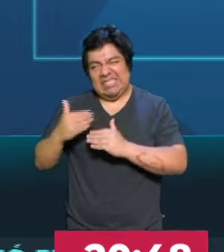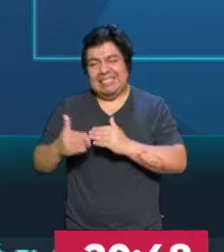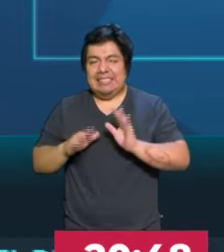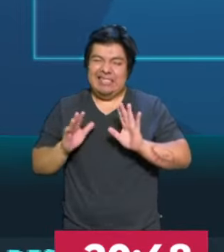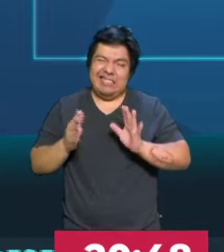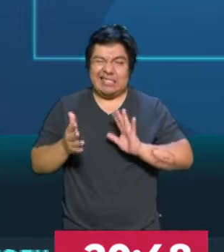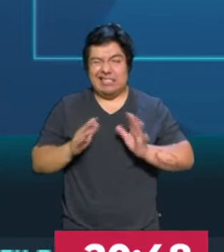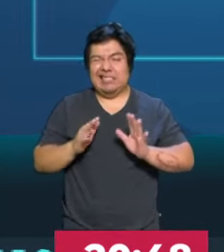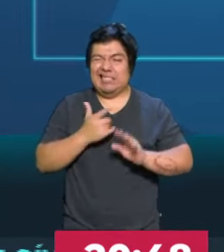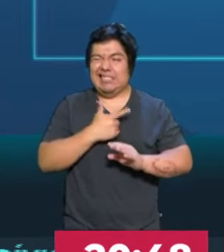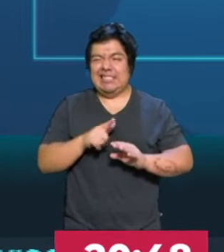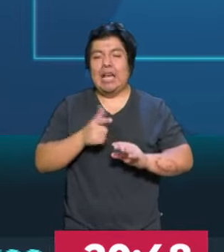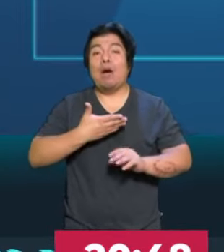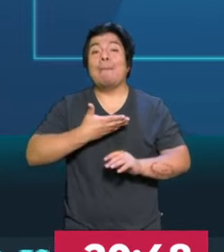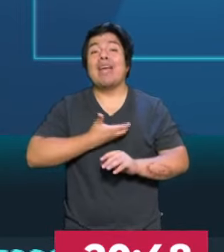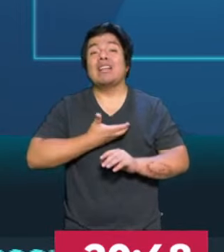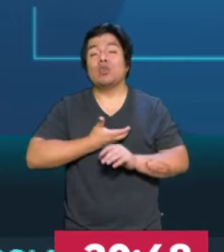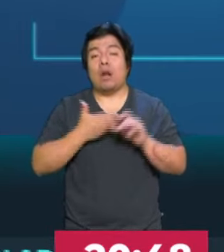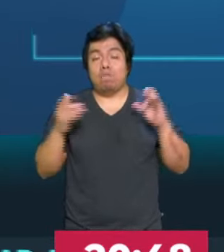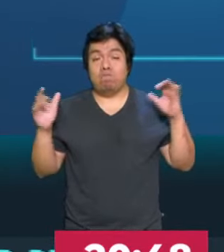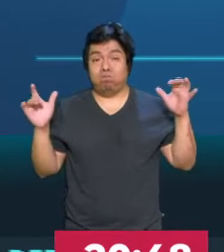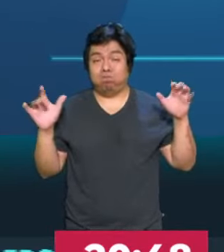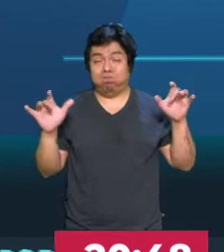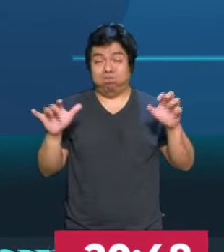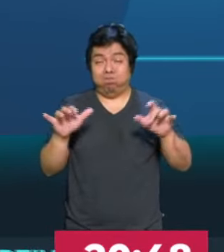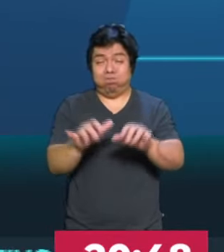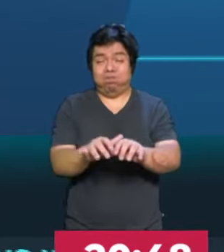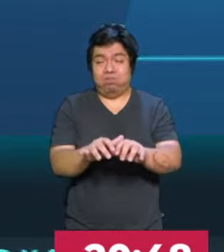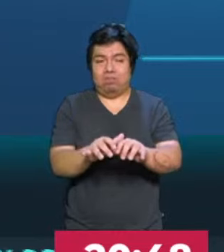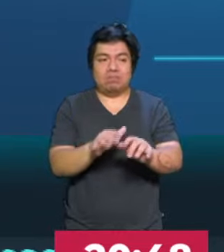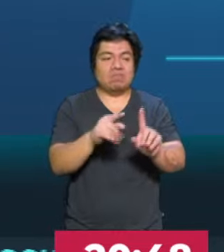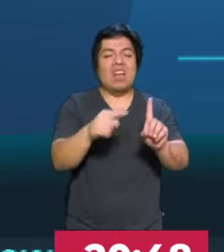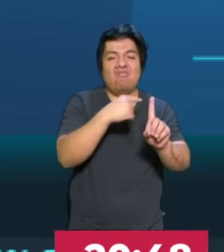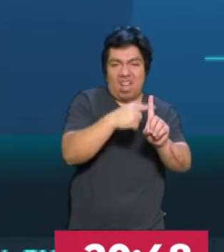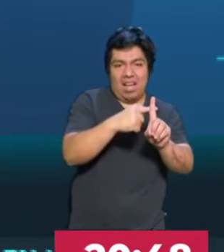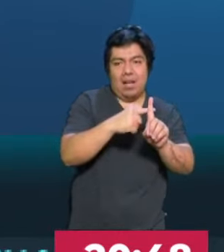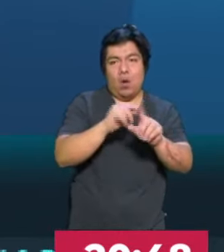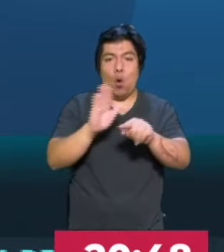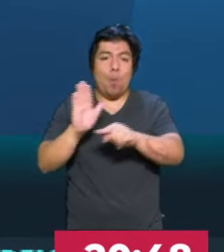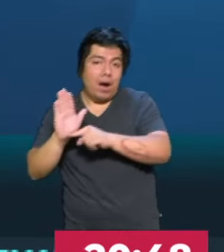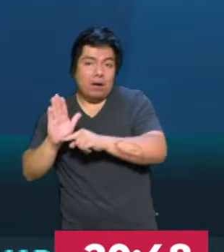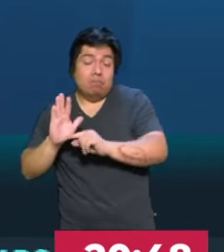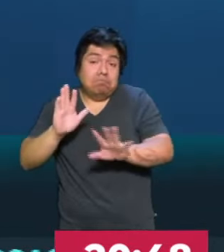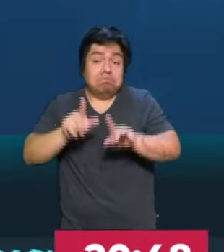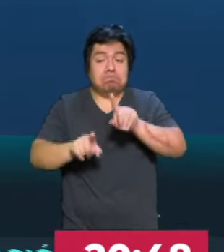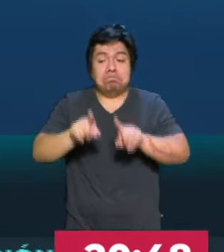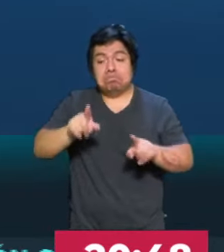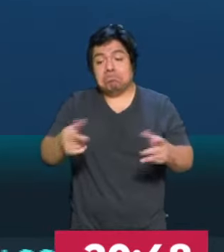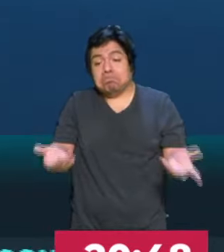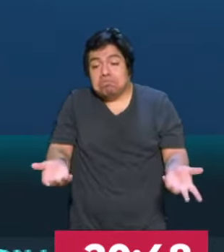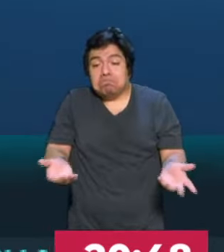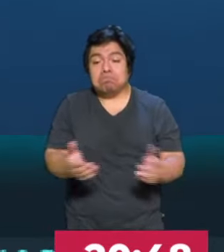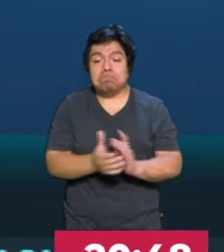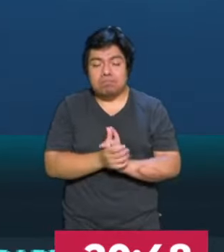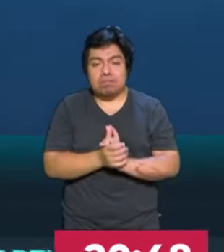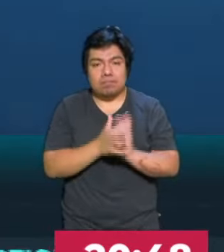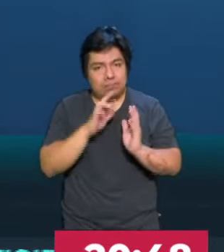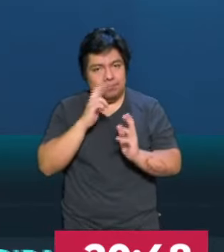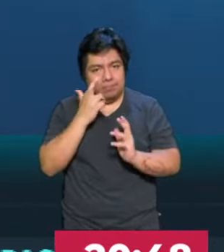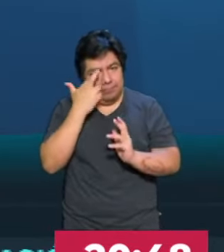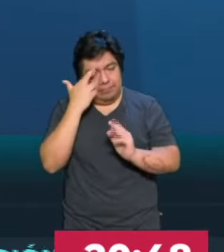pero el Zócalo se llena, y se llena de detractores o de apoyadores, pero no necesariamente, también esto es muy